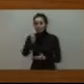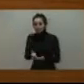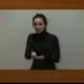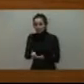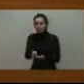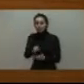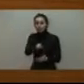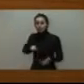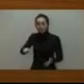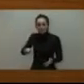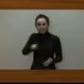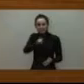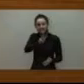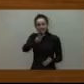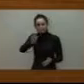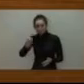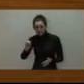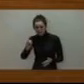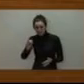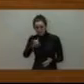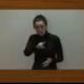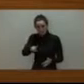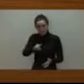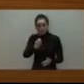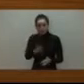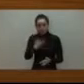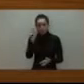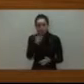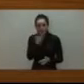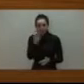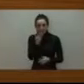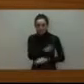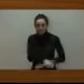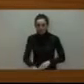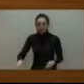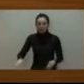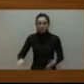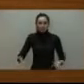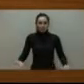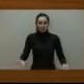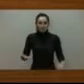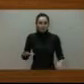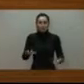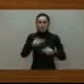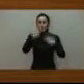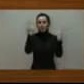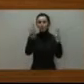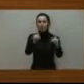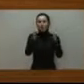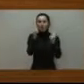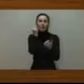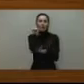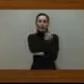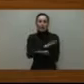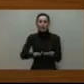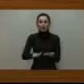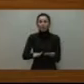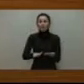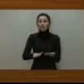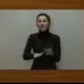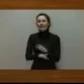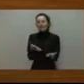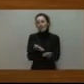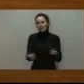mensualmente 330 euros mensuales para llevar a los niños a las mismas, eso ni es público ni es gratuito y, mucho menos,